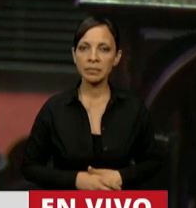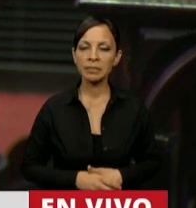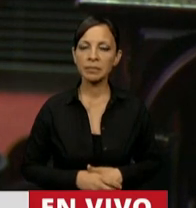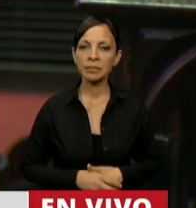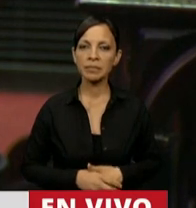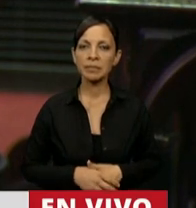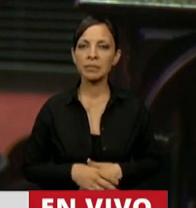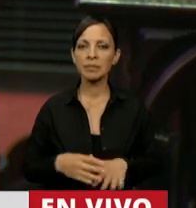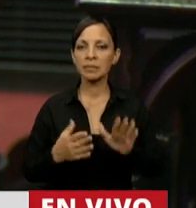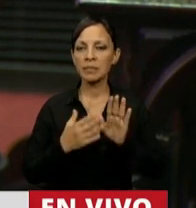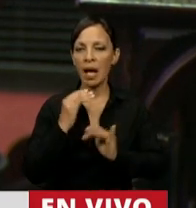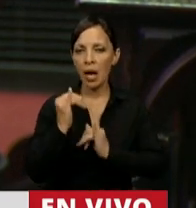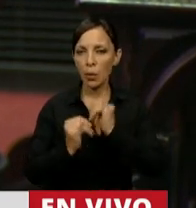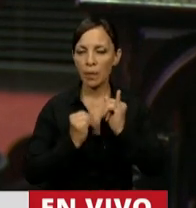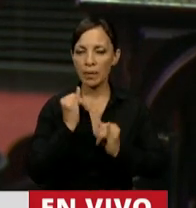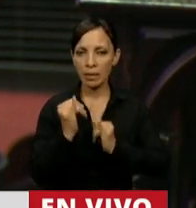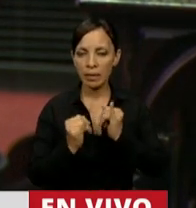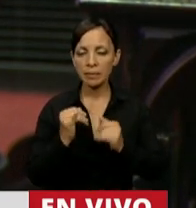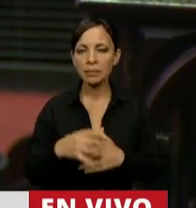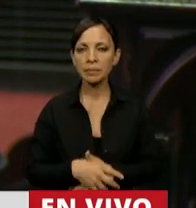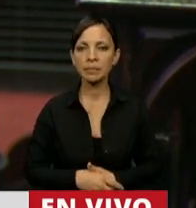de argumentar